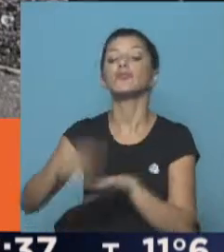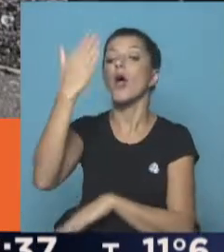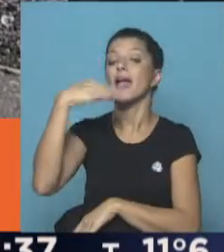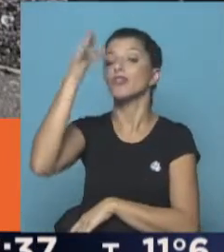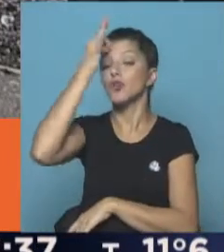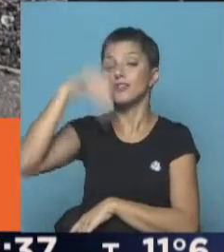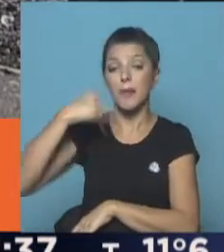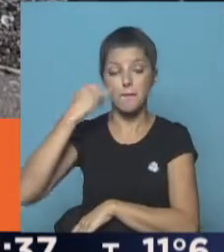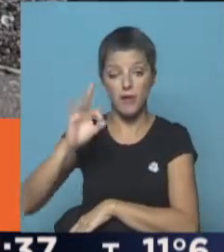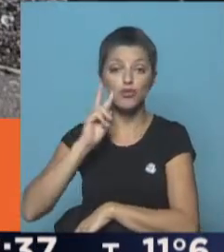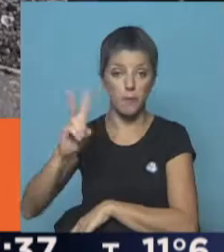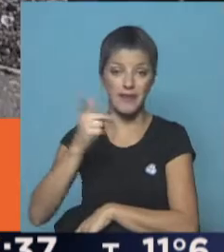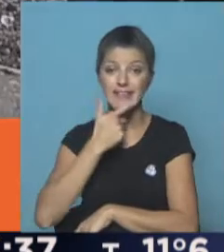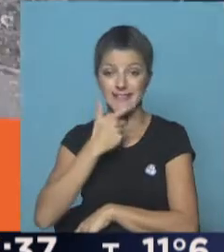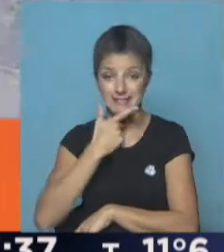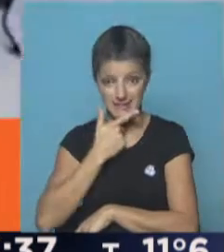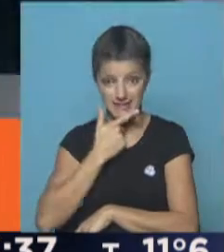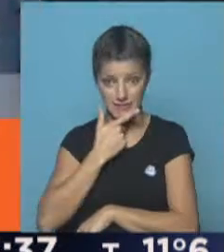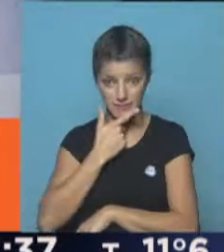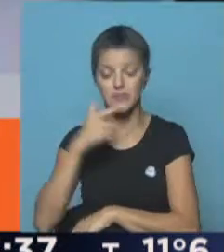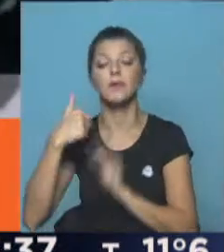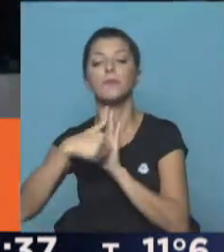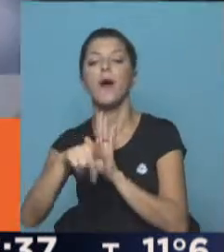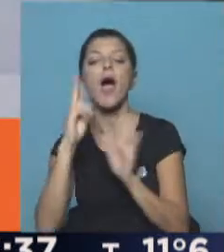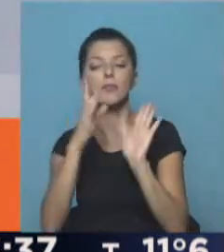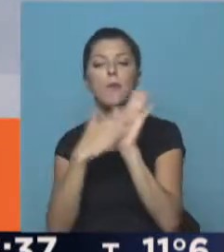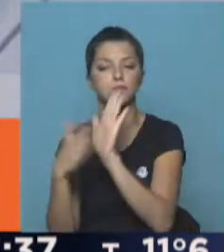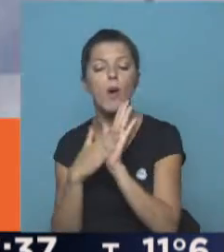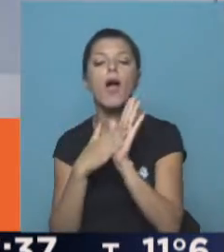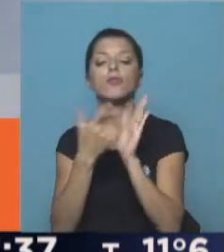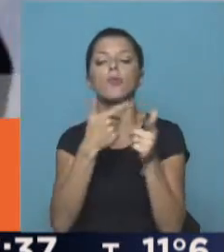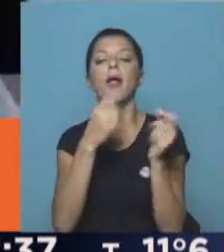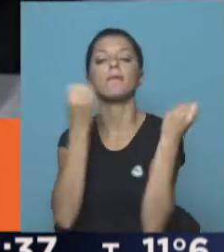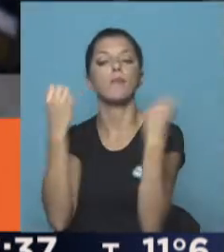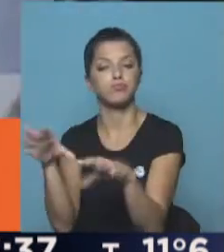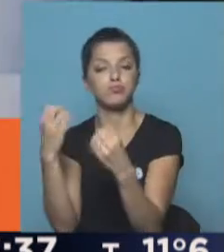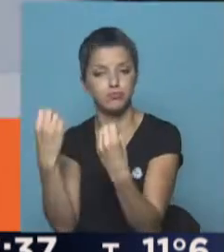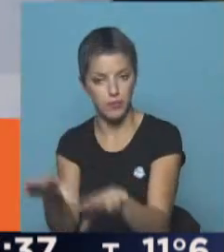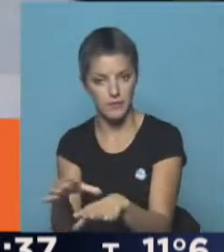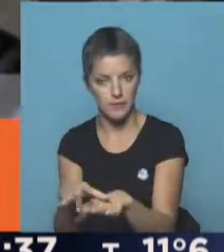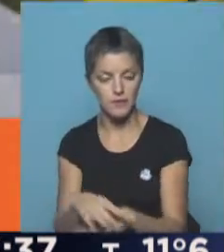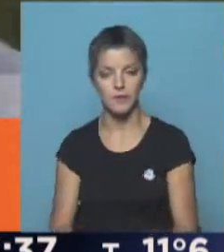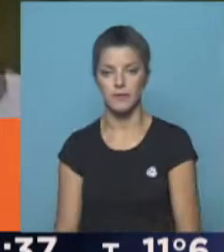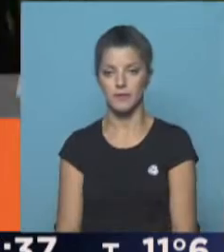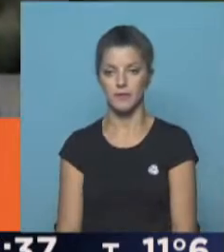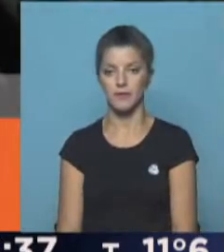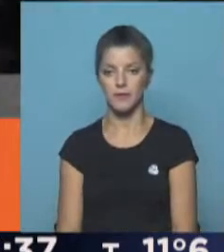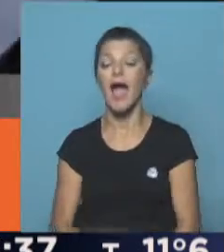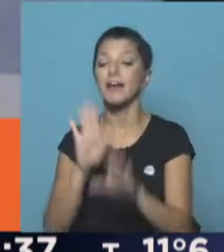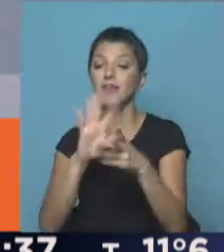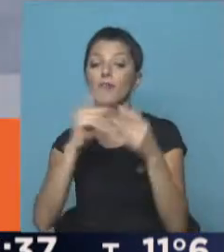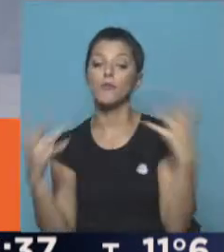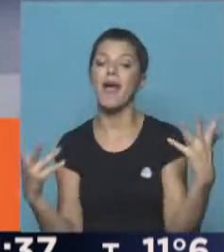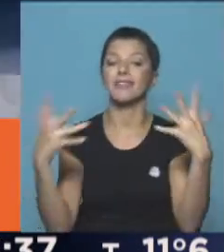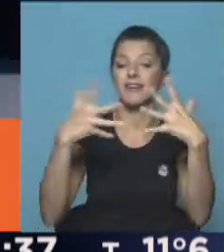de 2017 el proceso de certificación de desarme de los miembros del grupo, con el que arrancará formalmente su integración a la